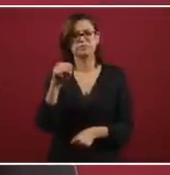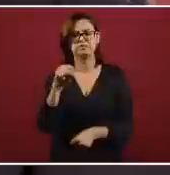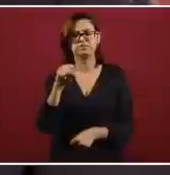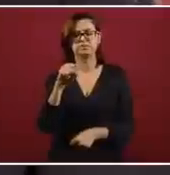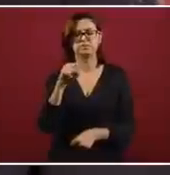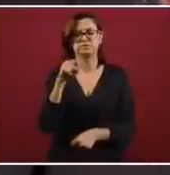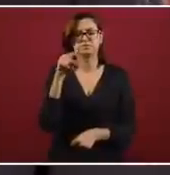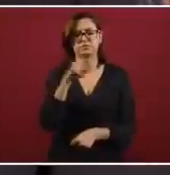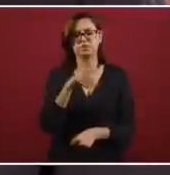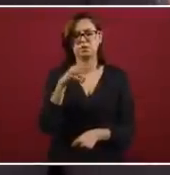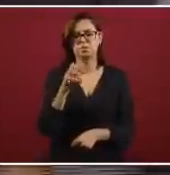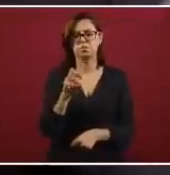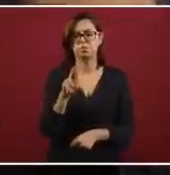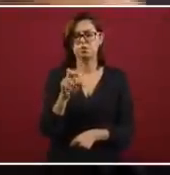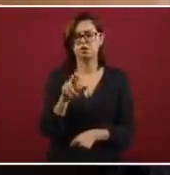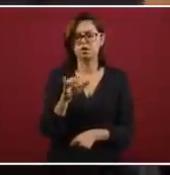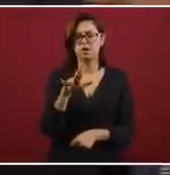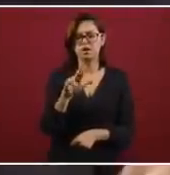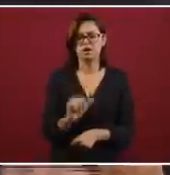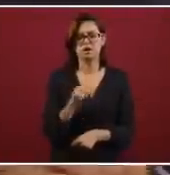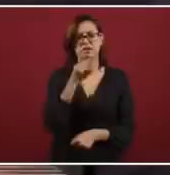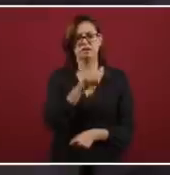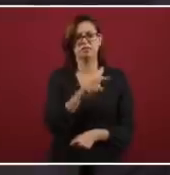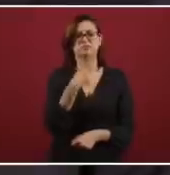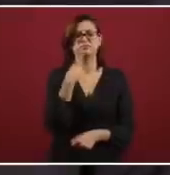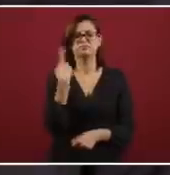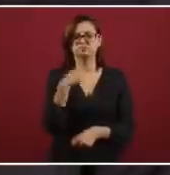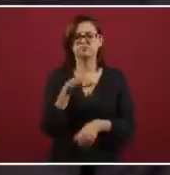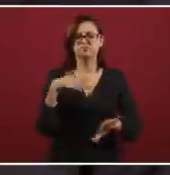Moreira, y lo acusaban de un partido.